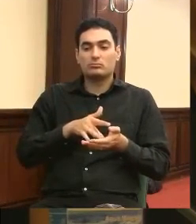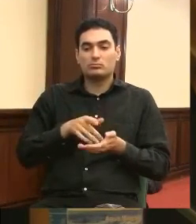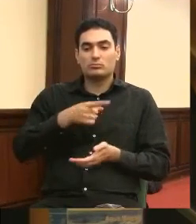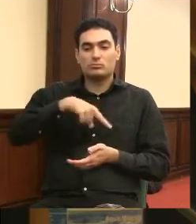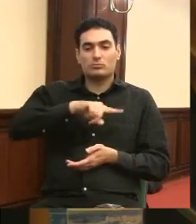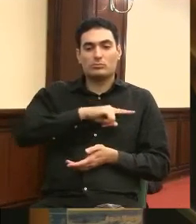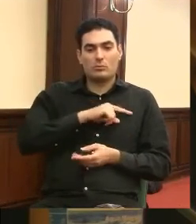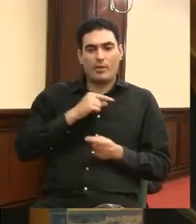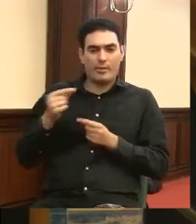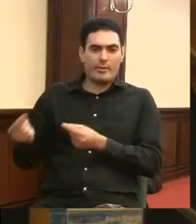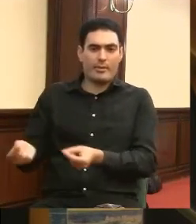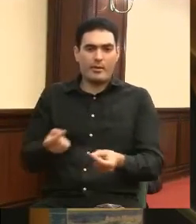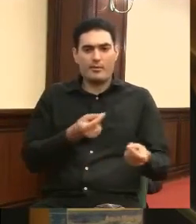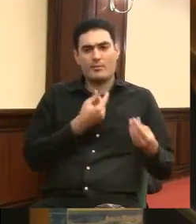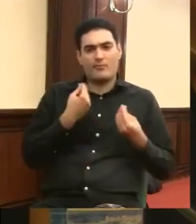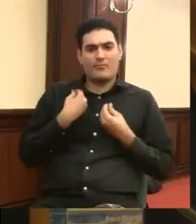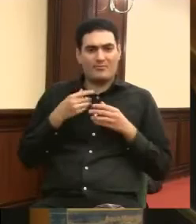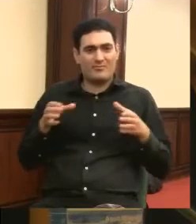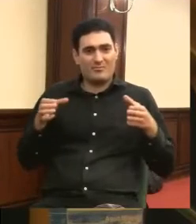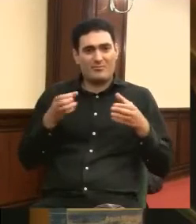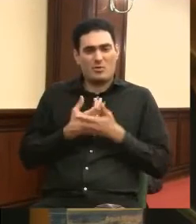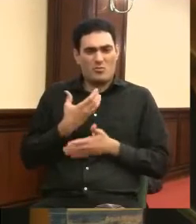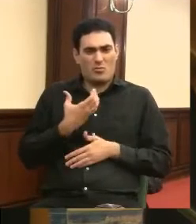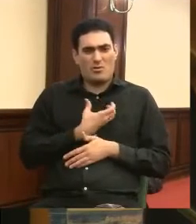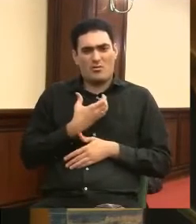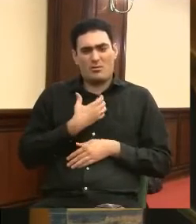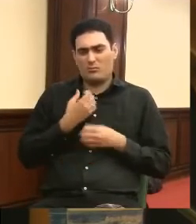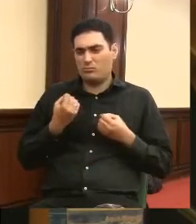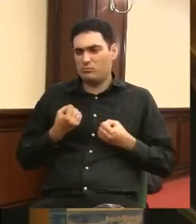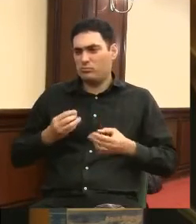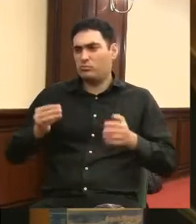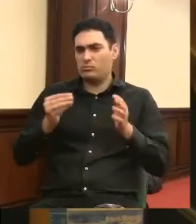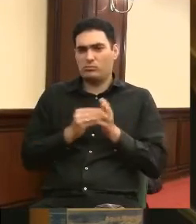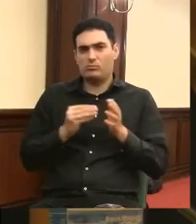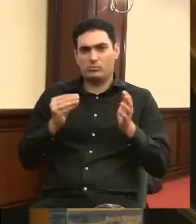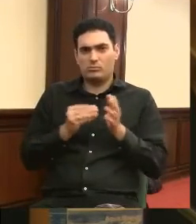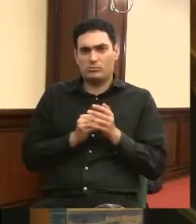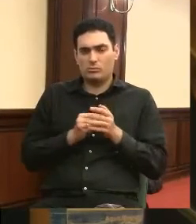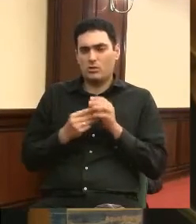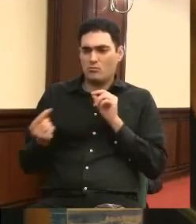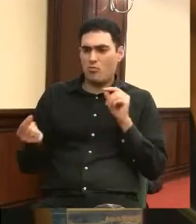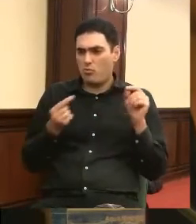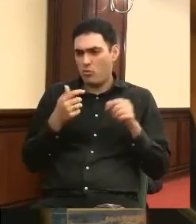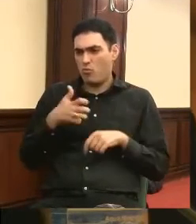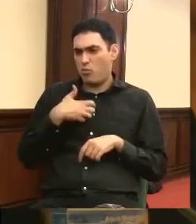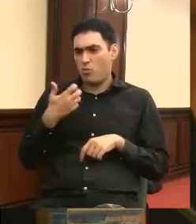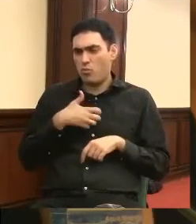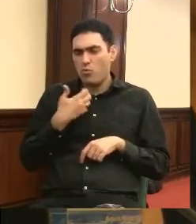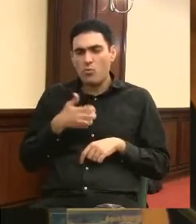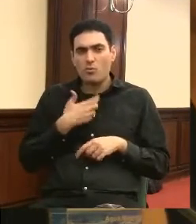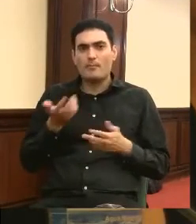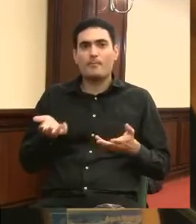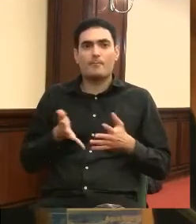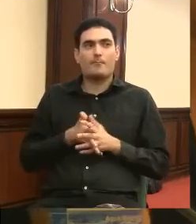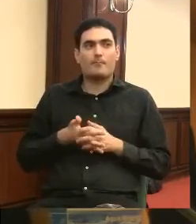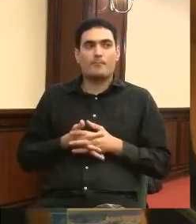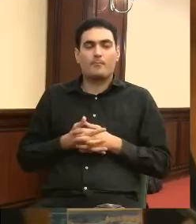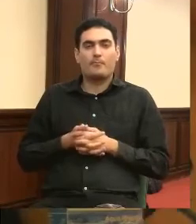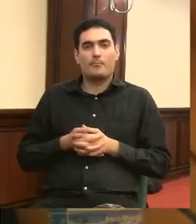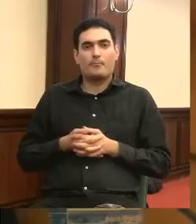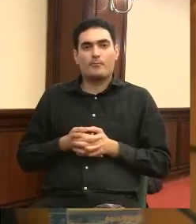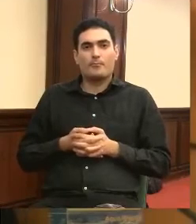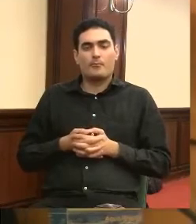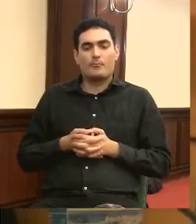hemos vivido ese debate en este pleno municipal con ciertas pataletas rabiosas